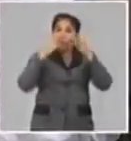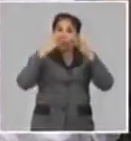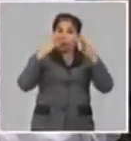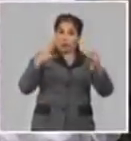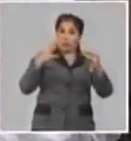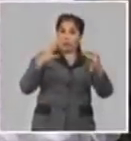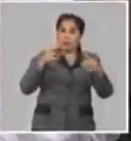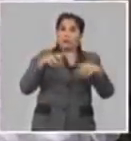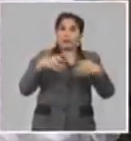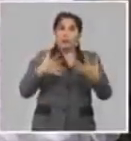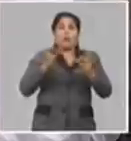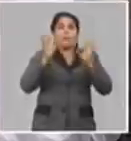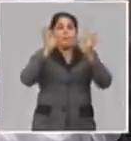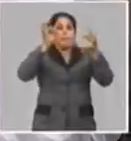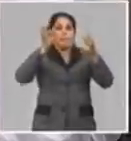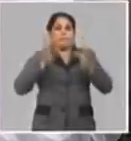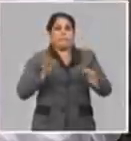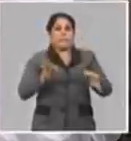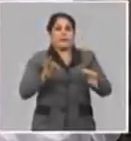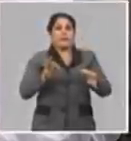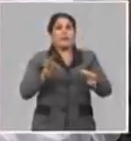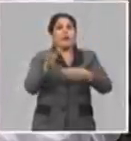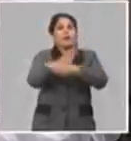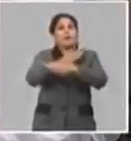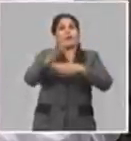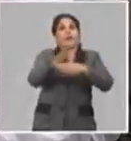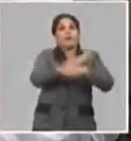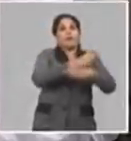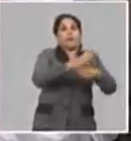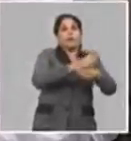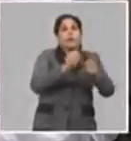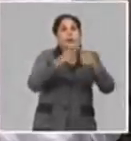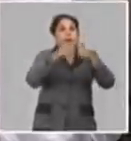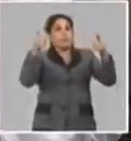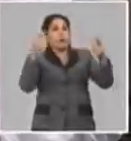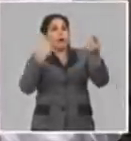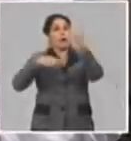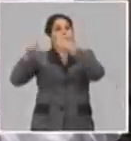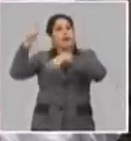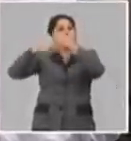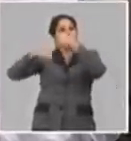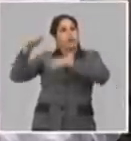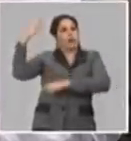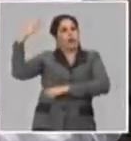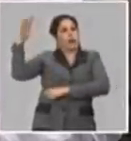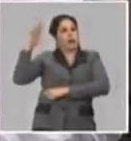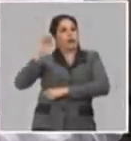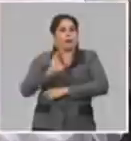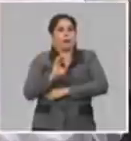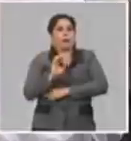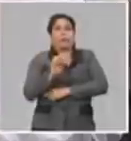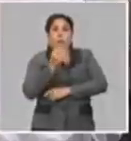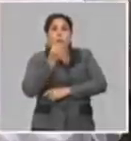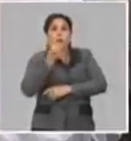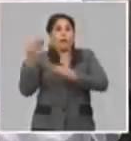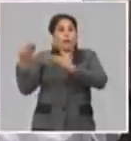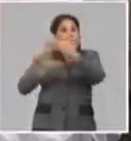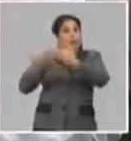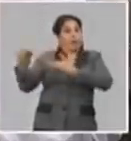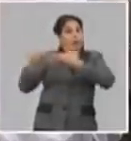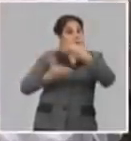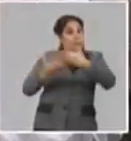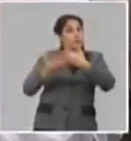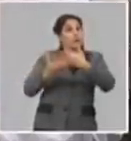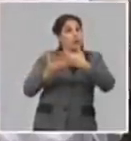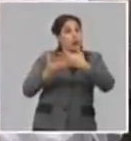estrategia es precisamente la diversificación e incremento de las exportaciones. Por lo tanto, si hay formas de gestión no estatales